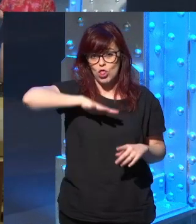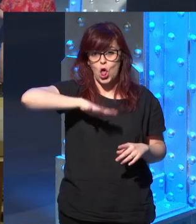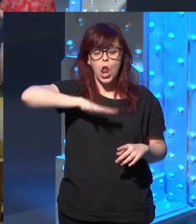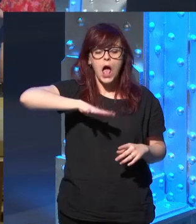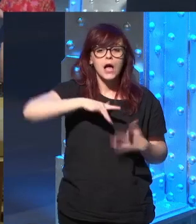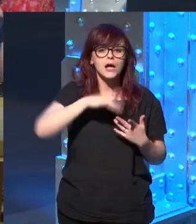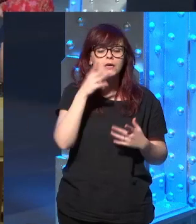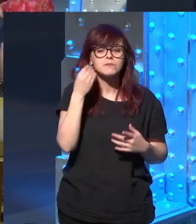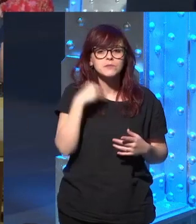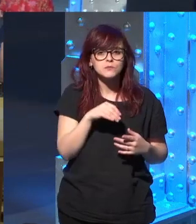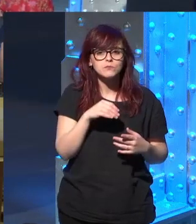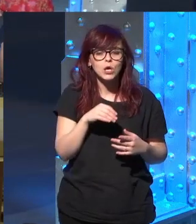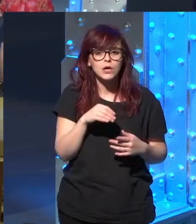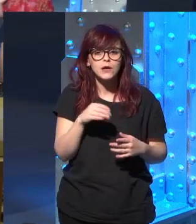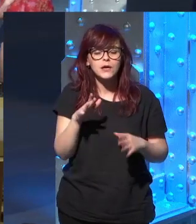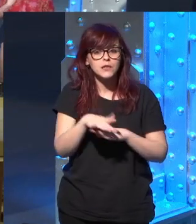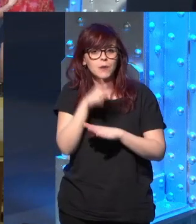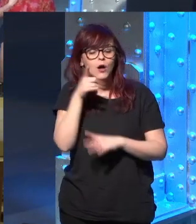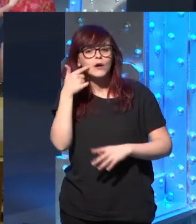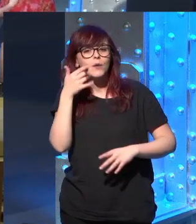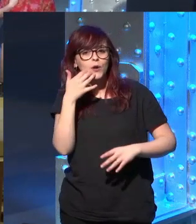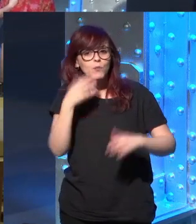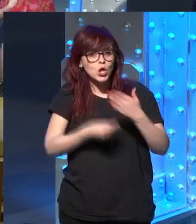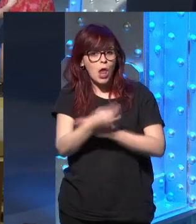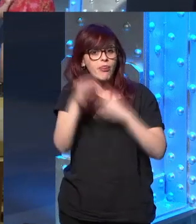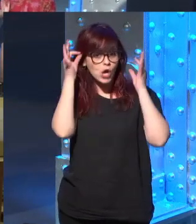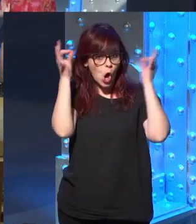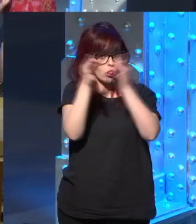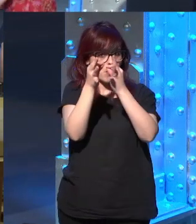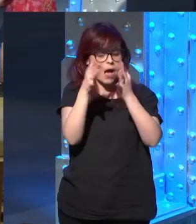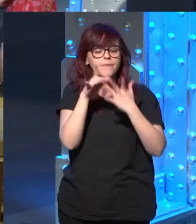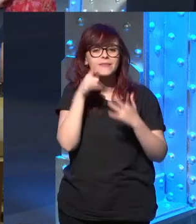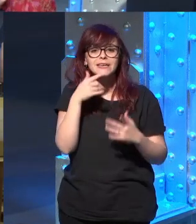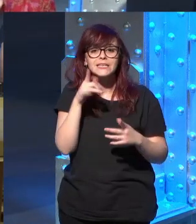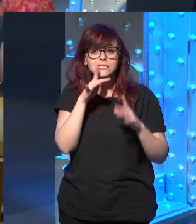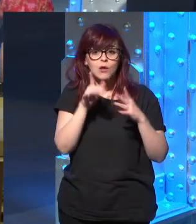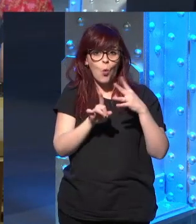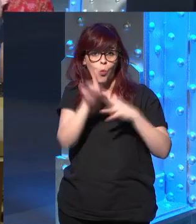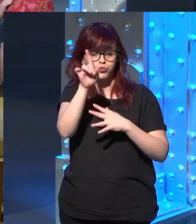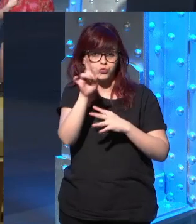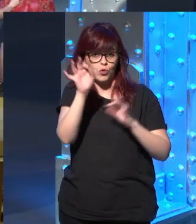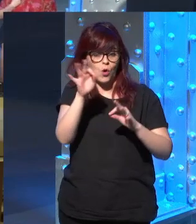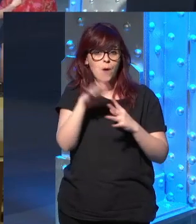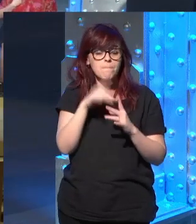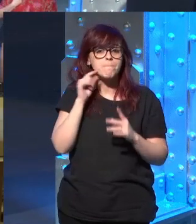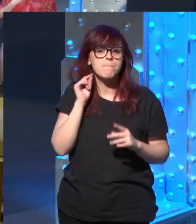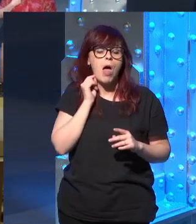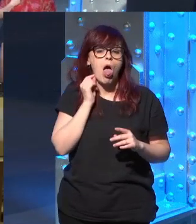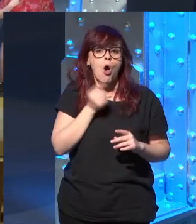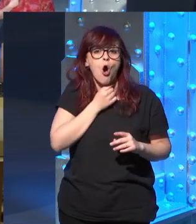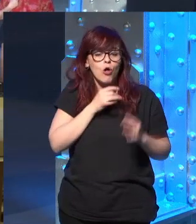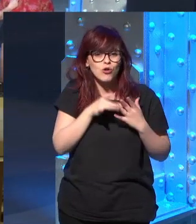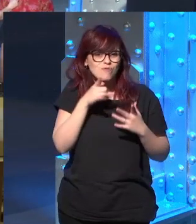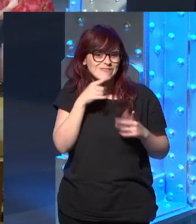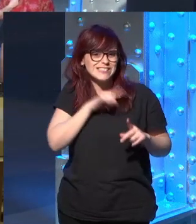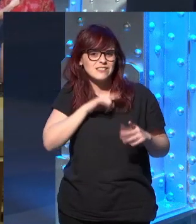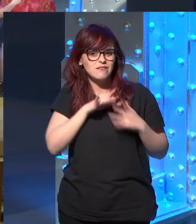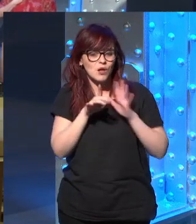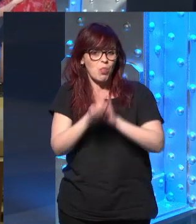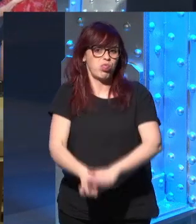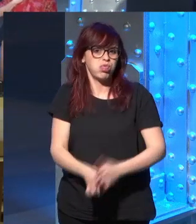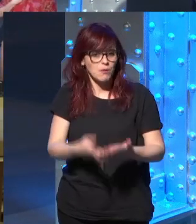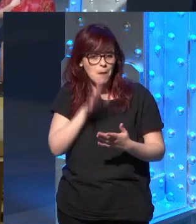por ejemplo. Extremeños, perfectamente. Claro, pero yo, por ejemplo, yo nací en Córdoba y si subes un poquito estaba abajo. Entonces yo podría decir, me siento excluida.